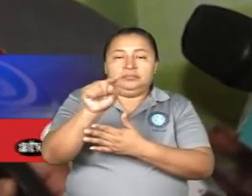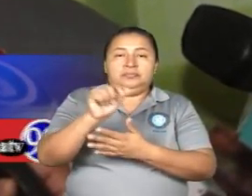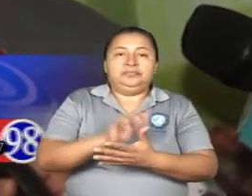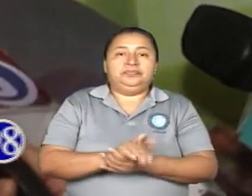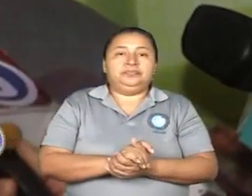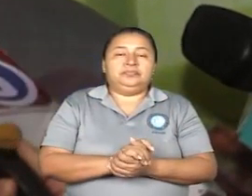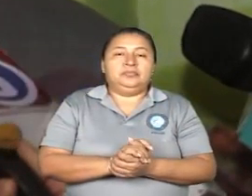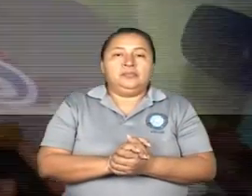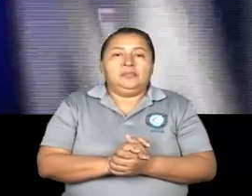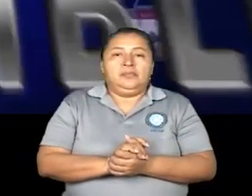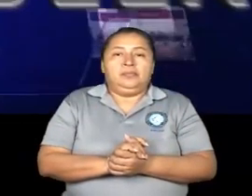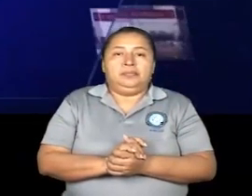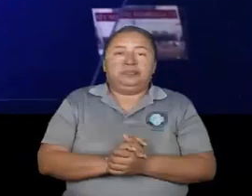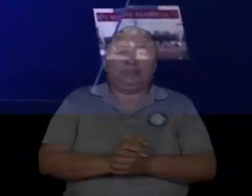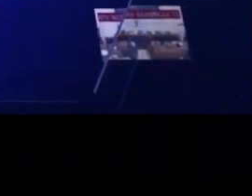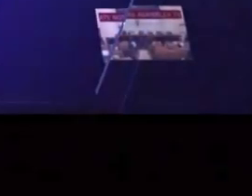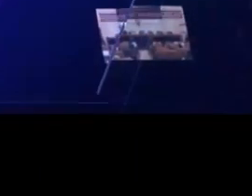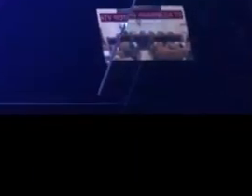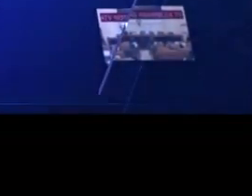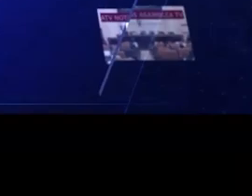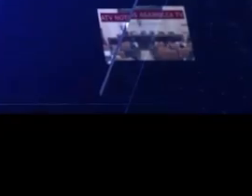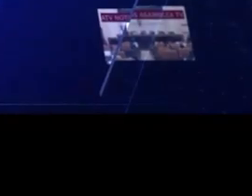Paz.